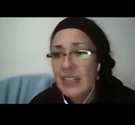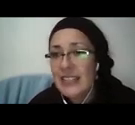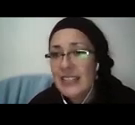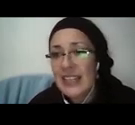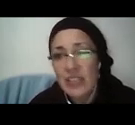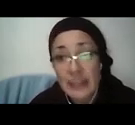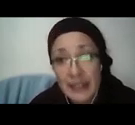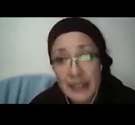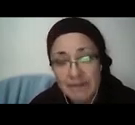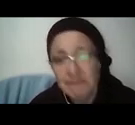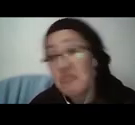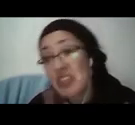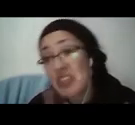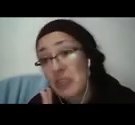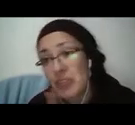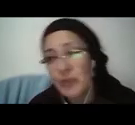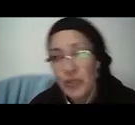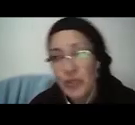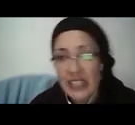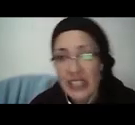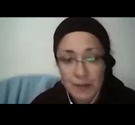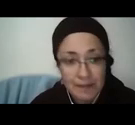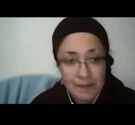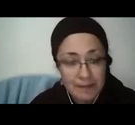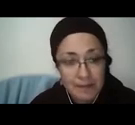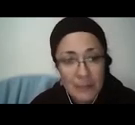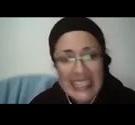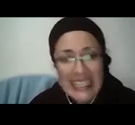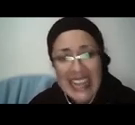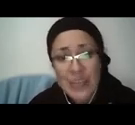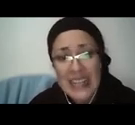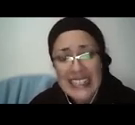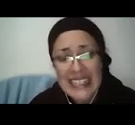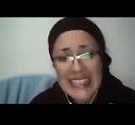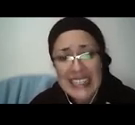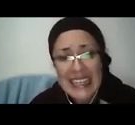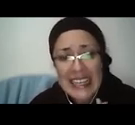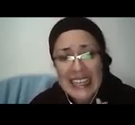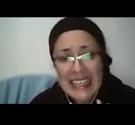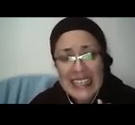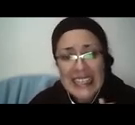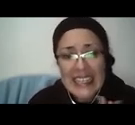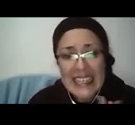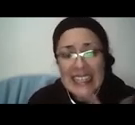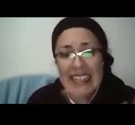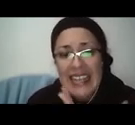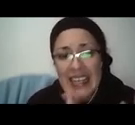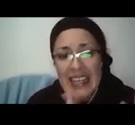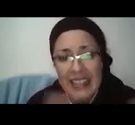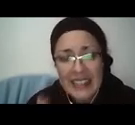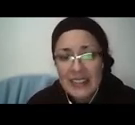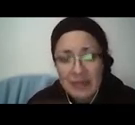aerogeneradores instalados en el mar. No sabemos si en un futuro cercano. Al igual que la